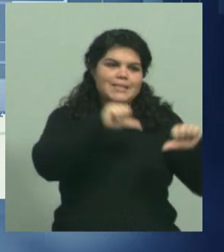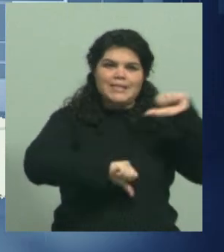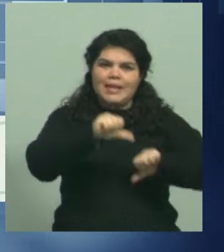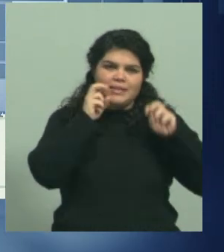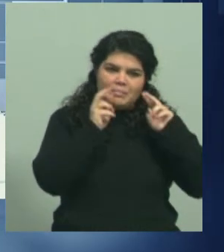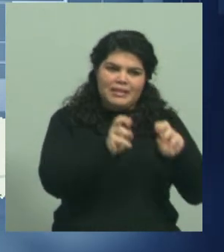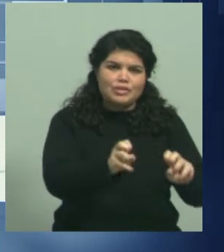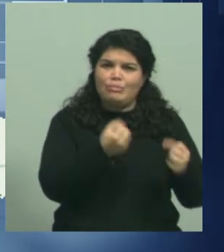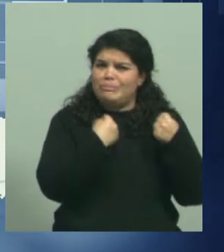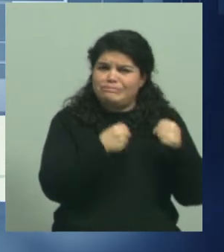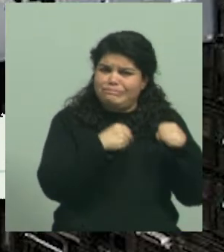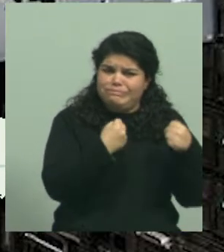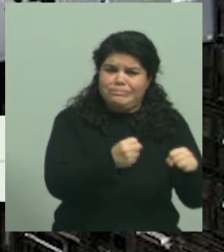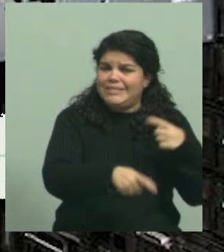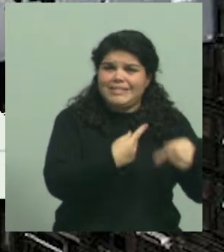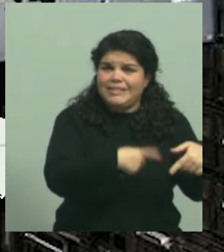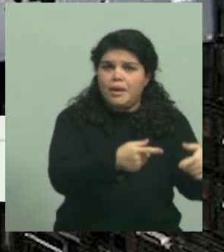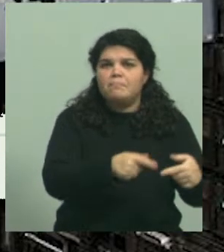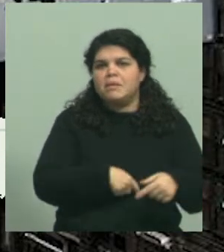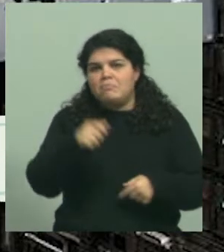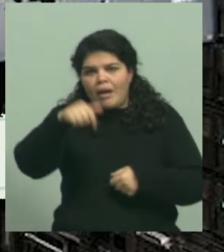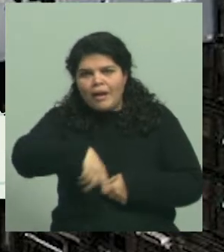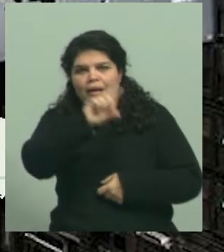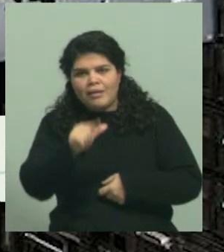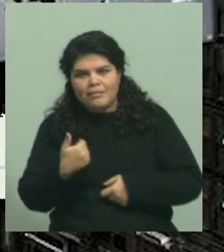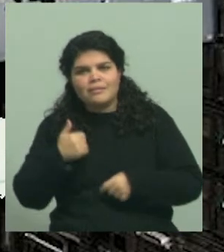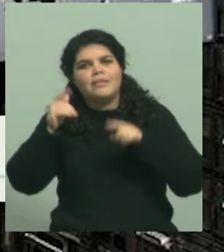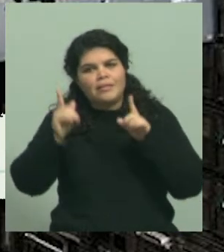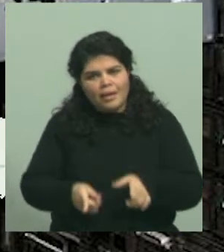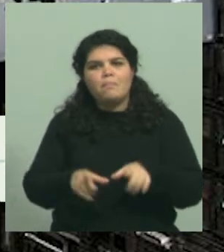Argentina y en el mundo. Tiene sus maneras de revisarse internamente.